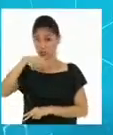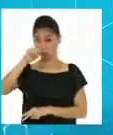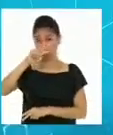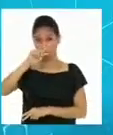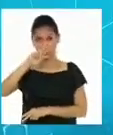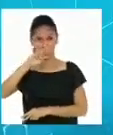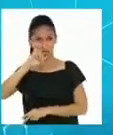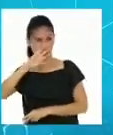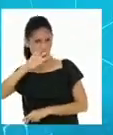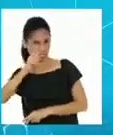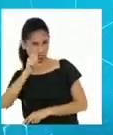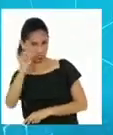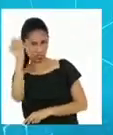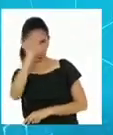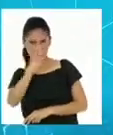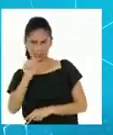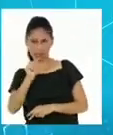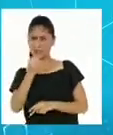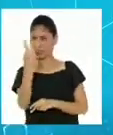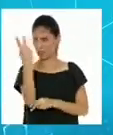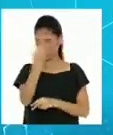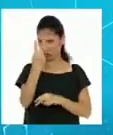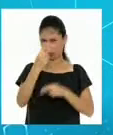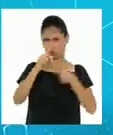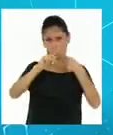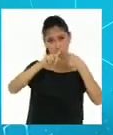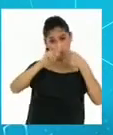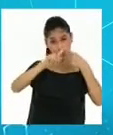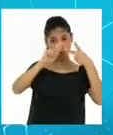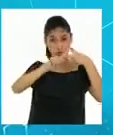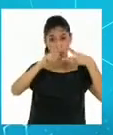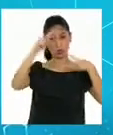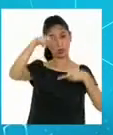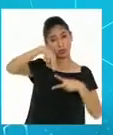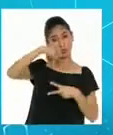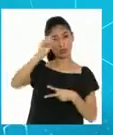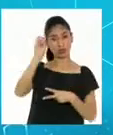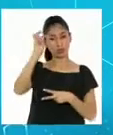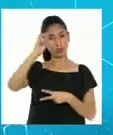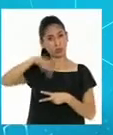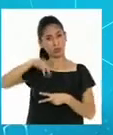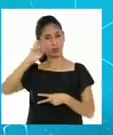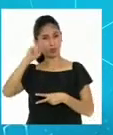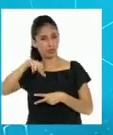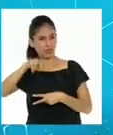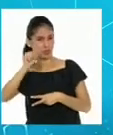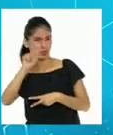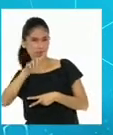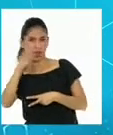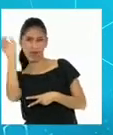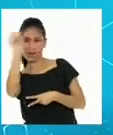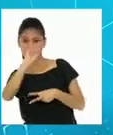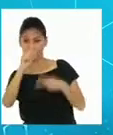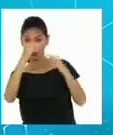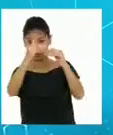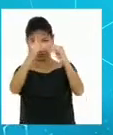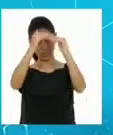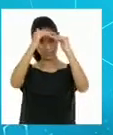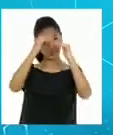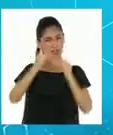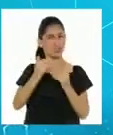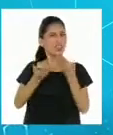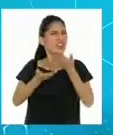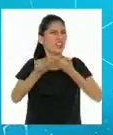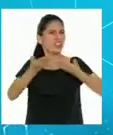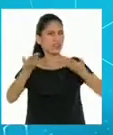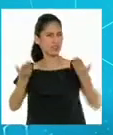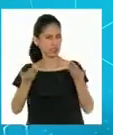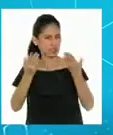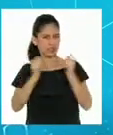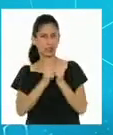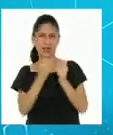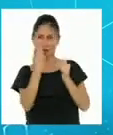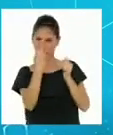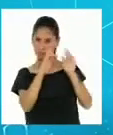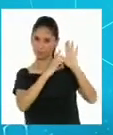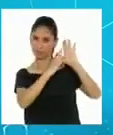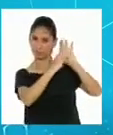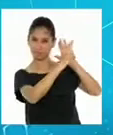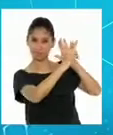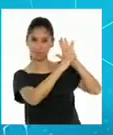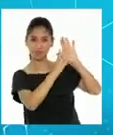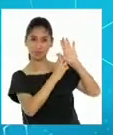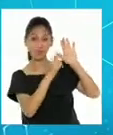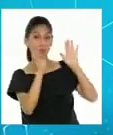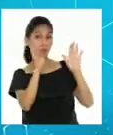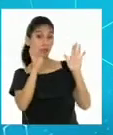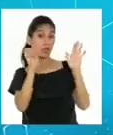Existen dos tipos de variables cualitativas, nominales y ordinales. Las variables cualitativas nominales son aquellas que no admiten un criterio de orden,